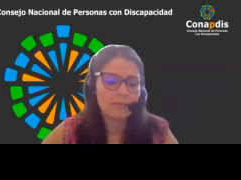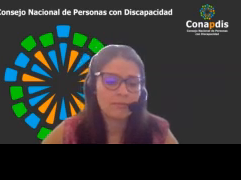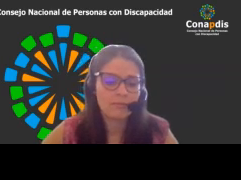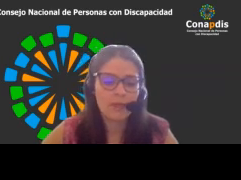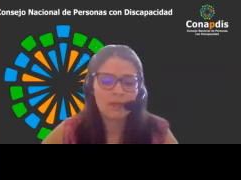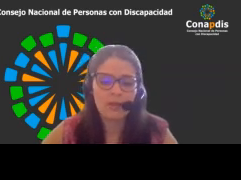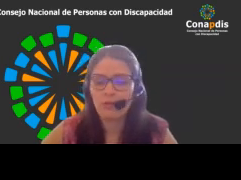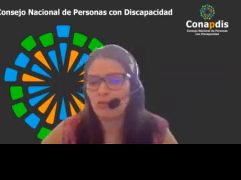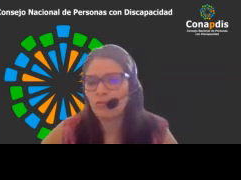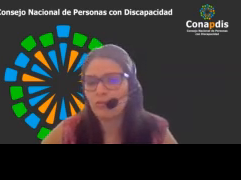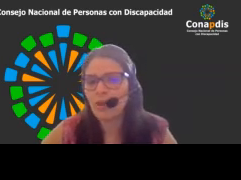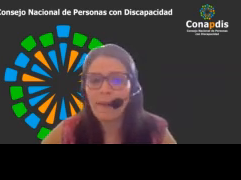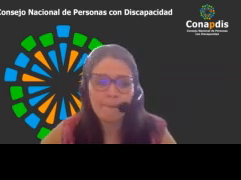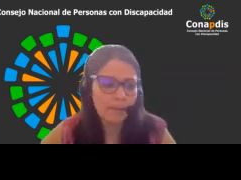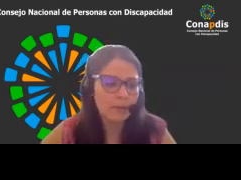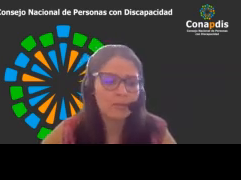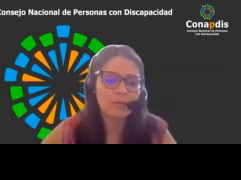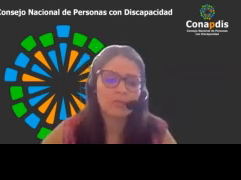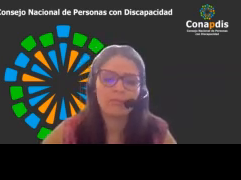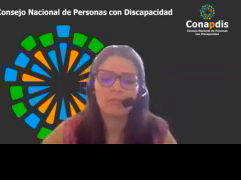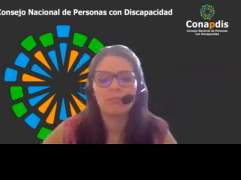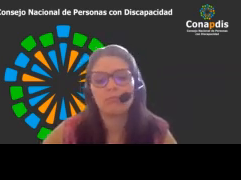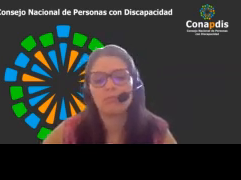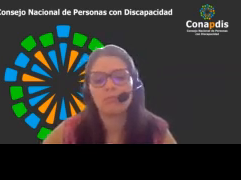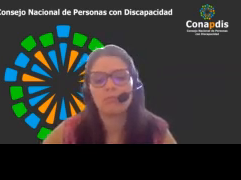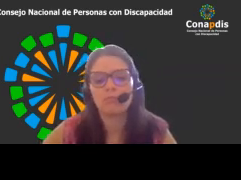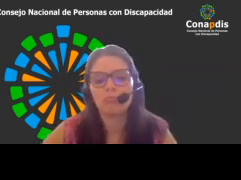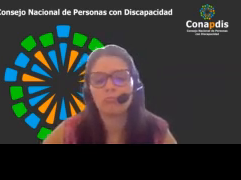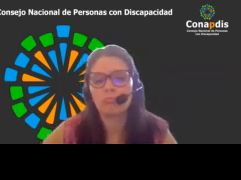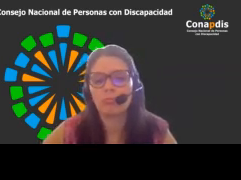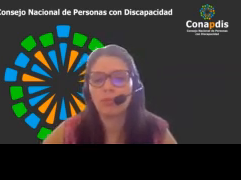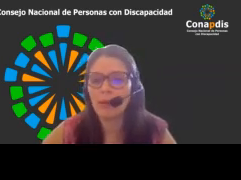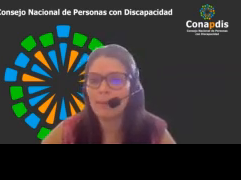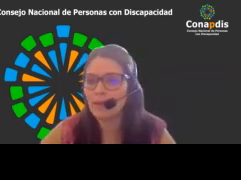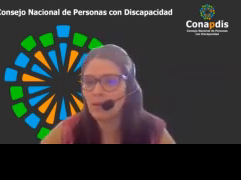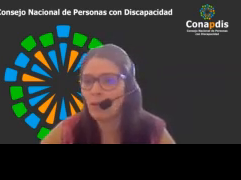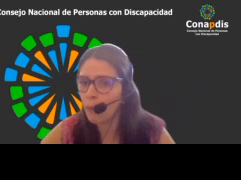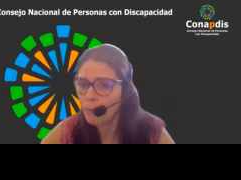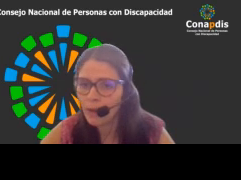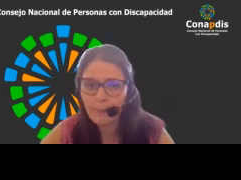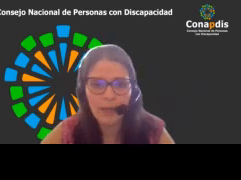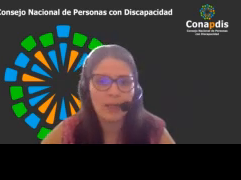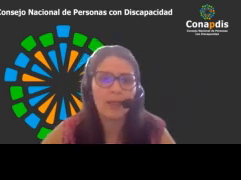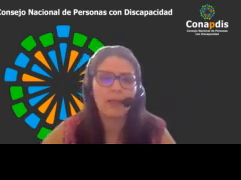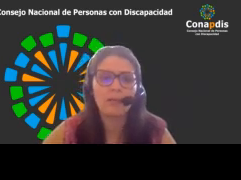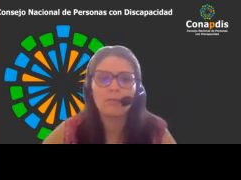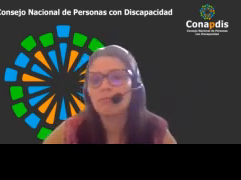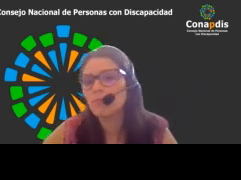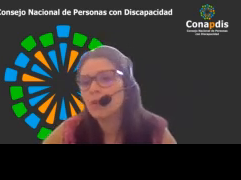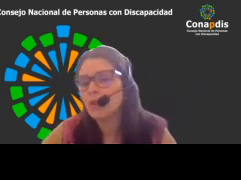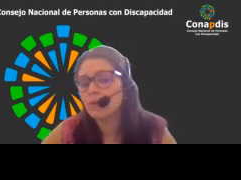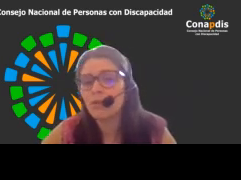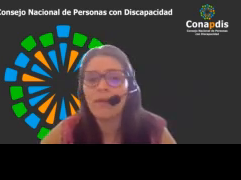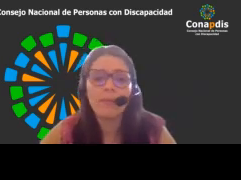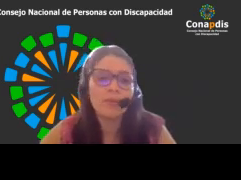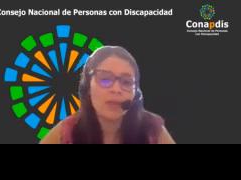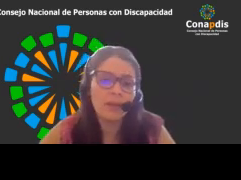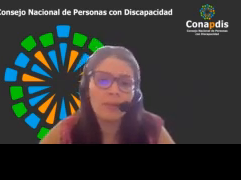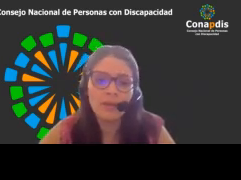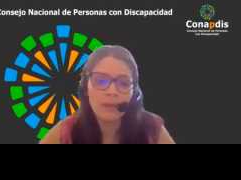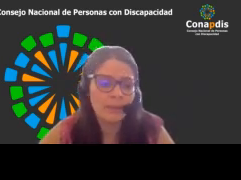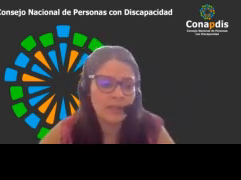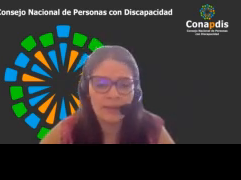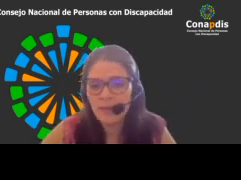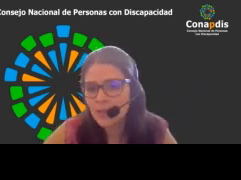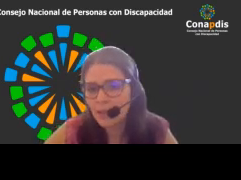rampas accesos amplios una mesa cómoda para ella no sabemos